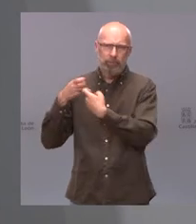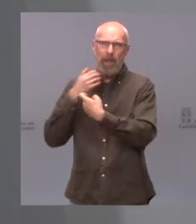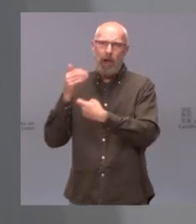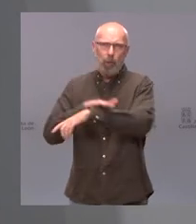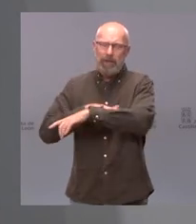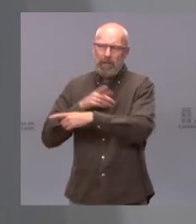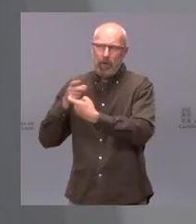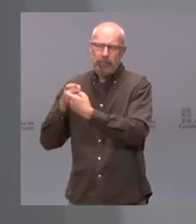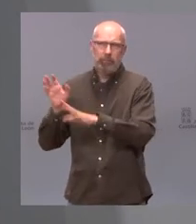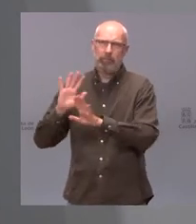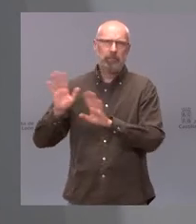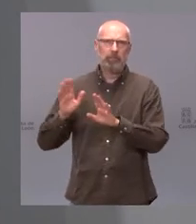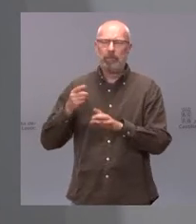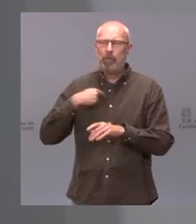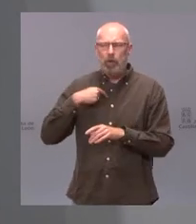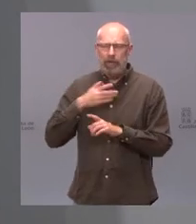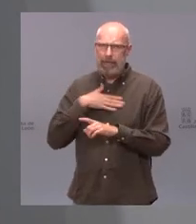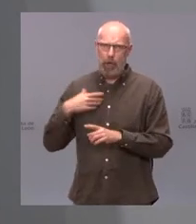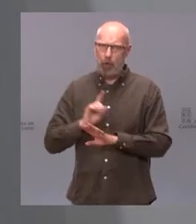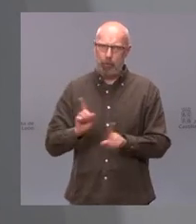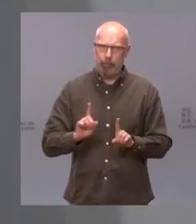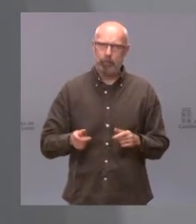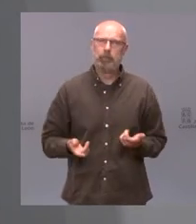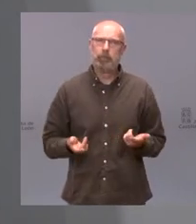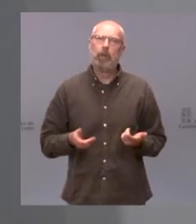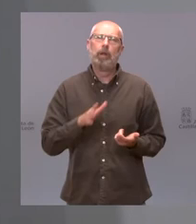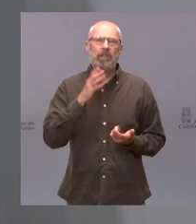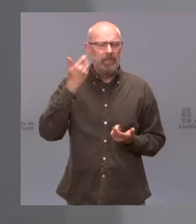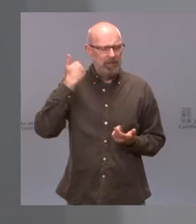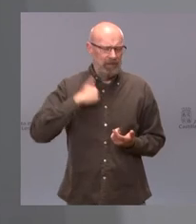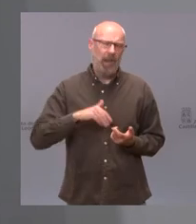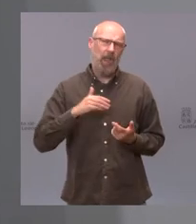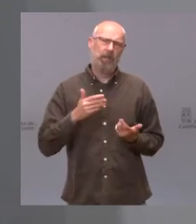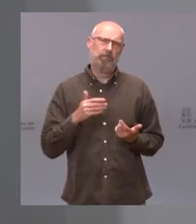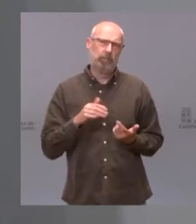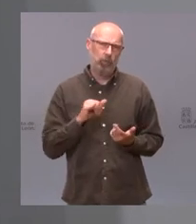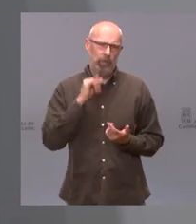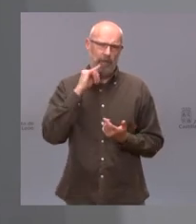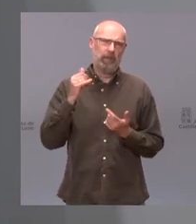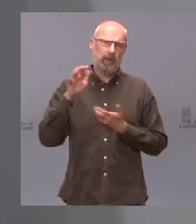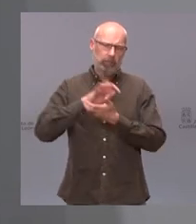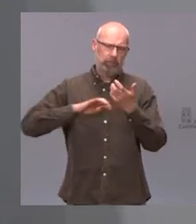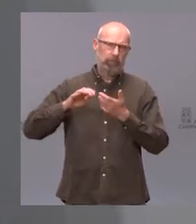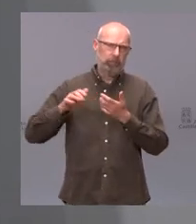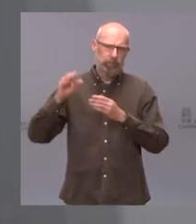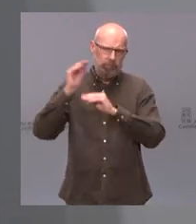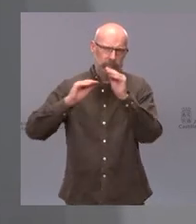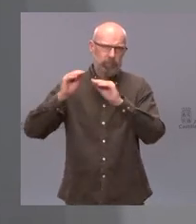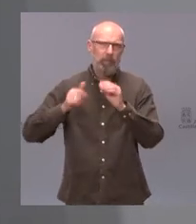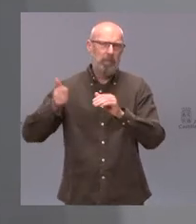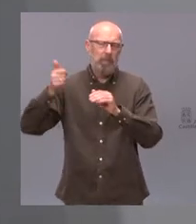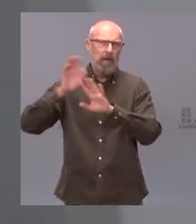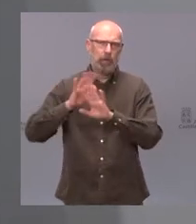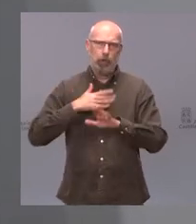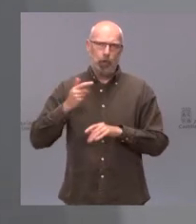intención, no tenemos intención, porque creemos que ya bastante lío y bastante confusión hay. Por eso ayer